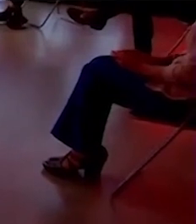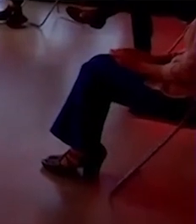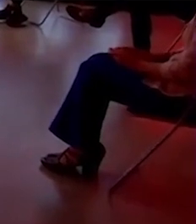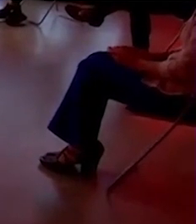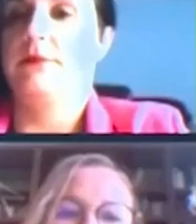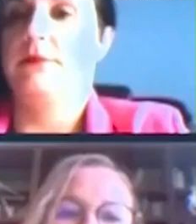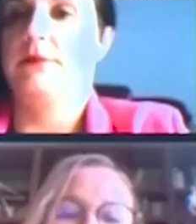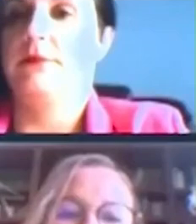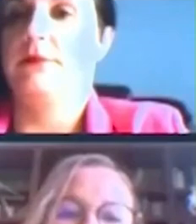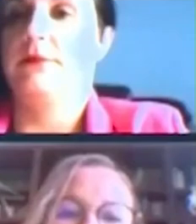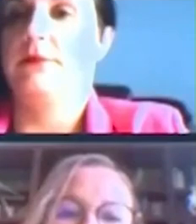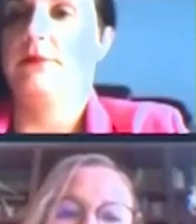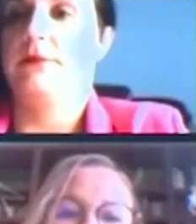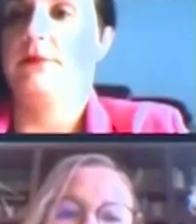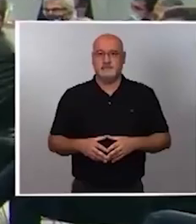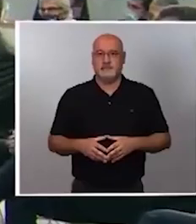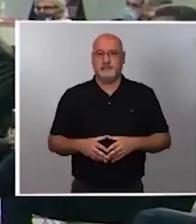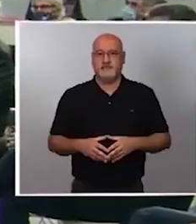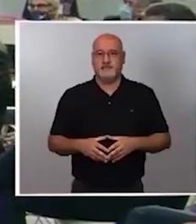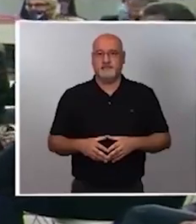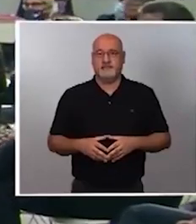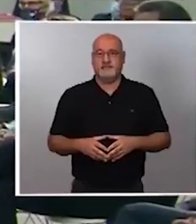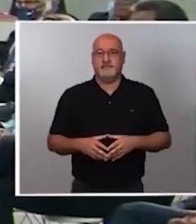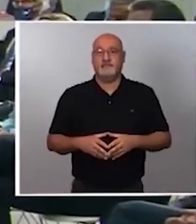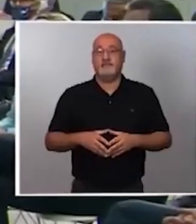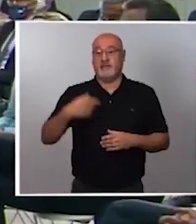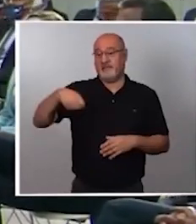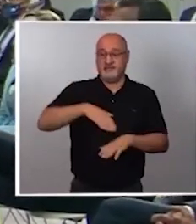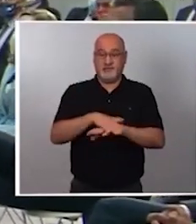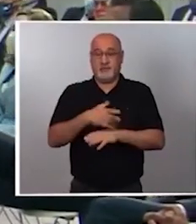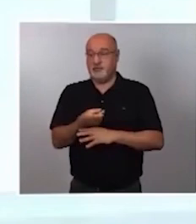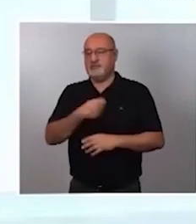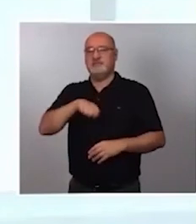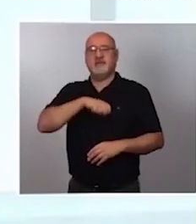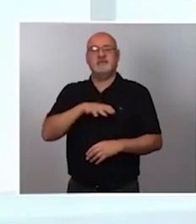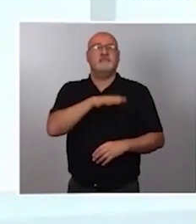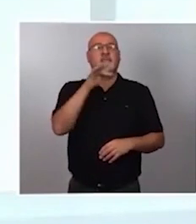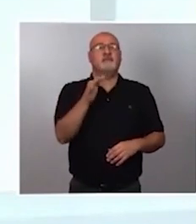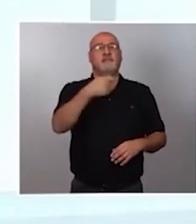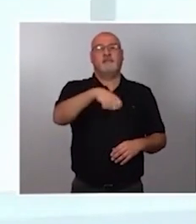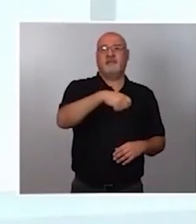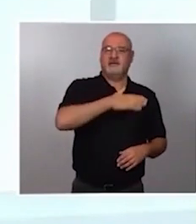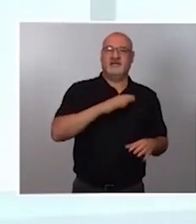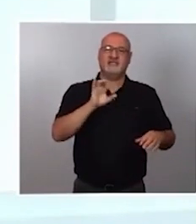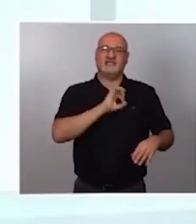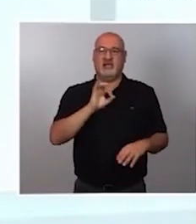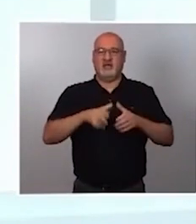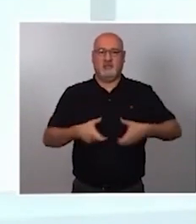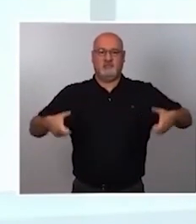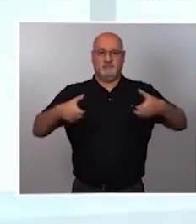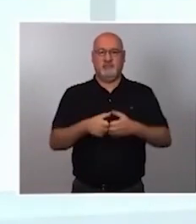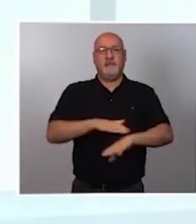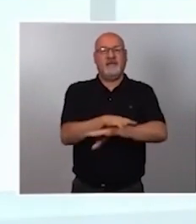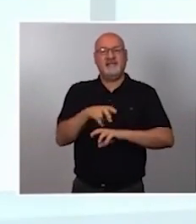a hurtadillas con la asociación a la que pertenecía cuando era magistrada, desde luego da mucho que pensar y